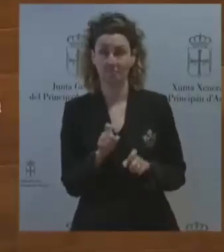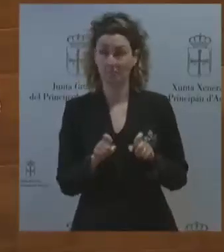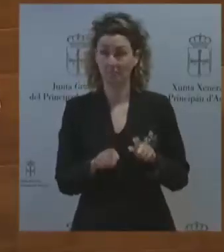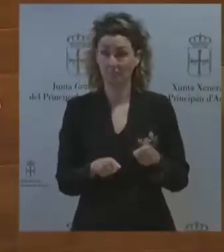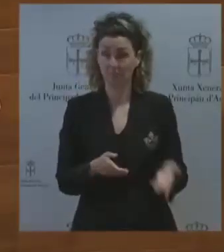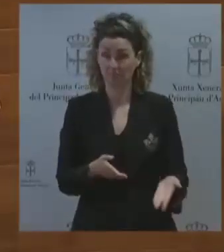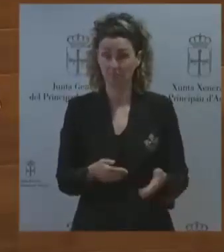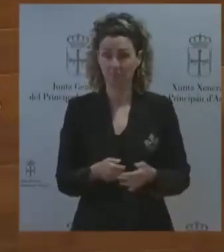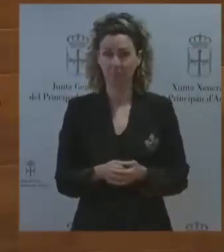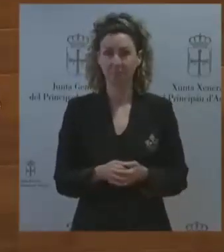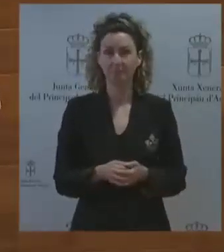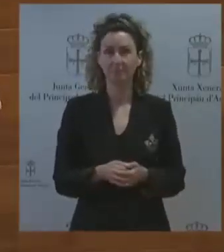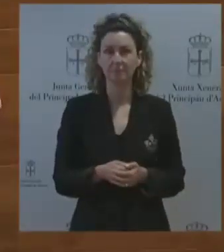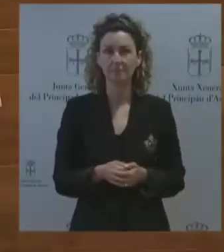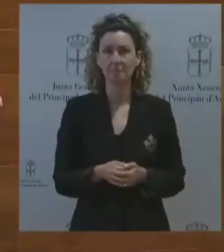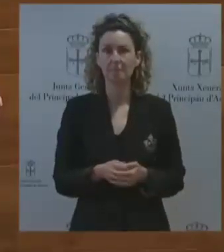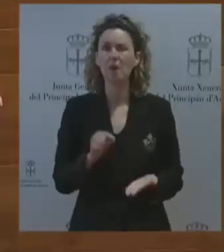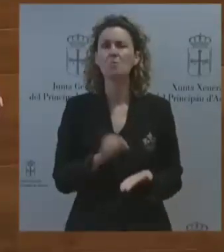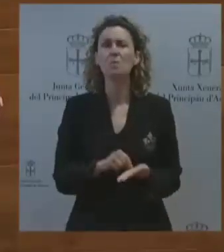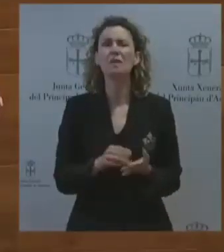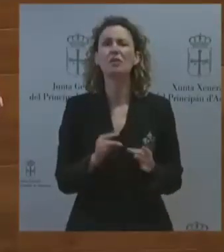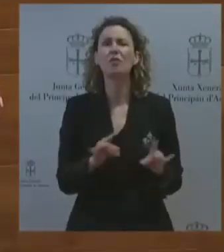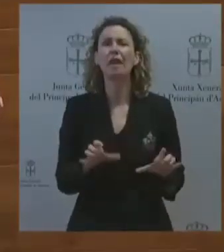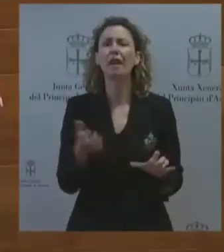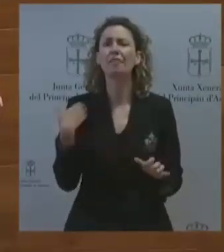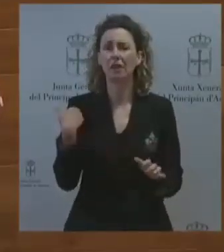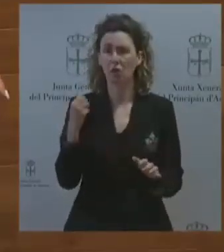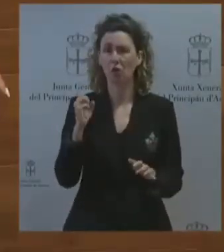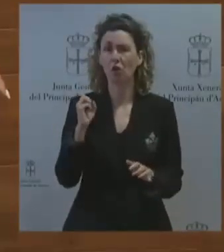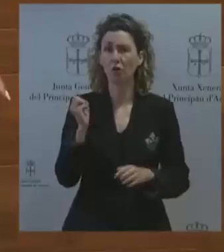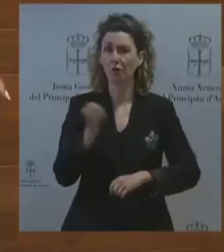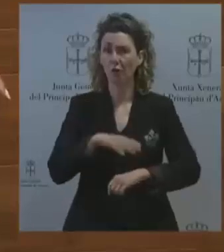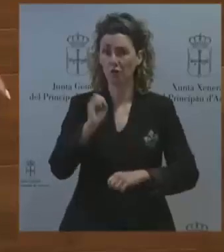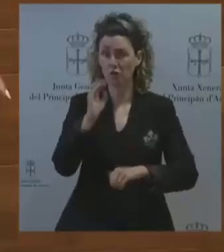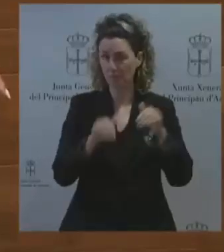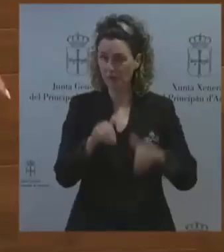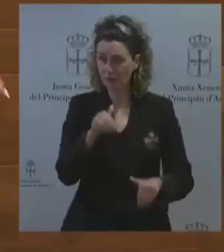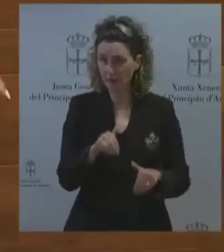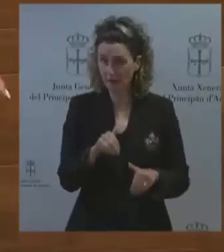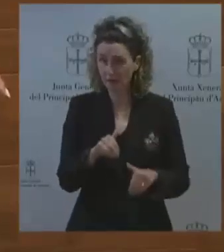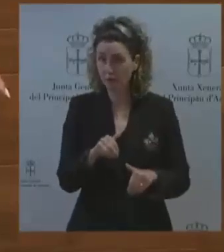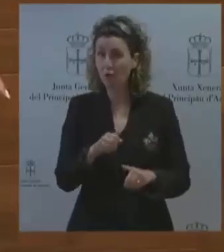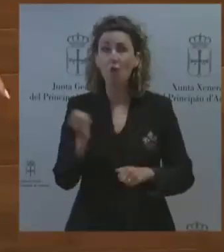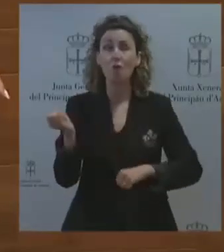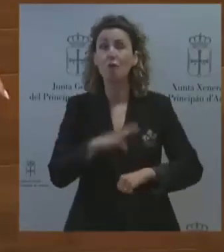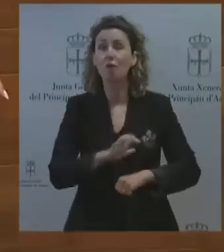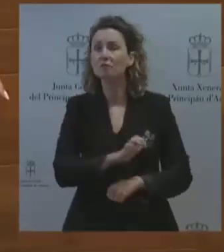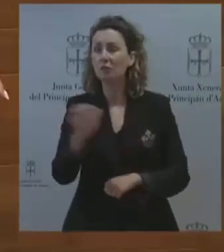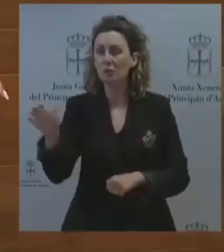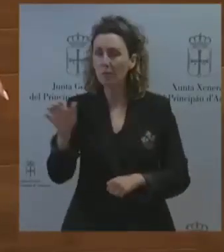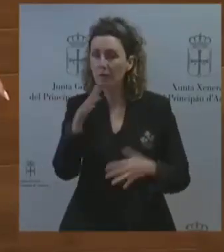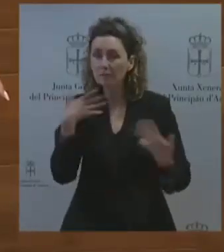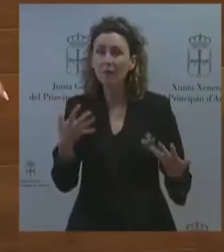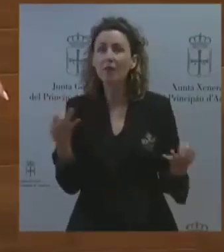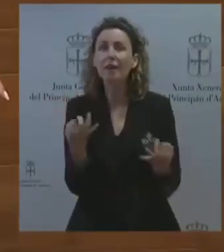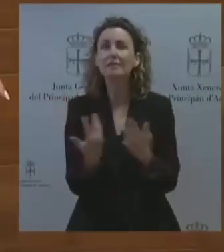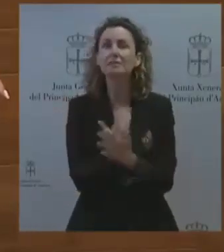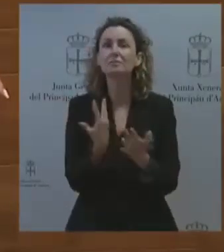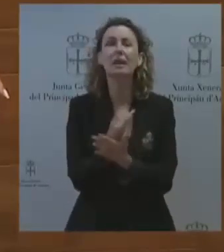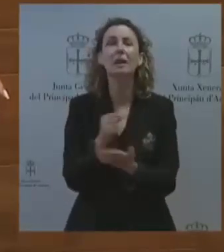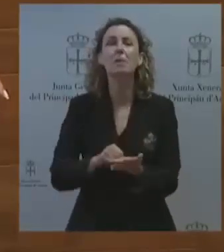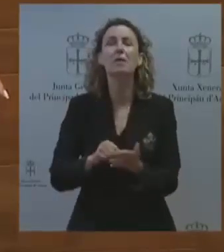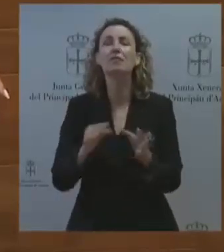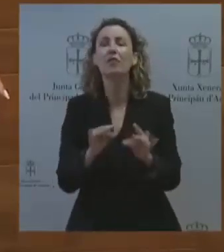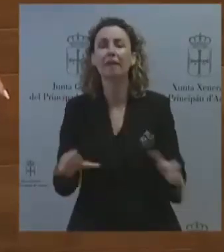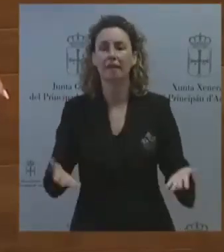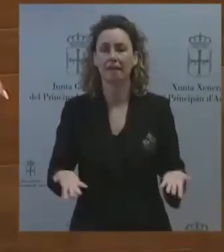no era con los fondos mineros, el momento no era con los fondos europeos. Ahora explíquenos de qué es el momento, de pordiosear al Estado por unas